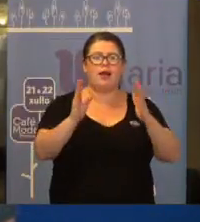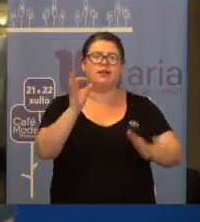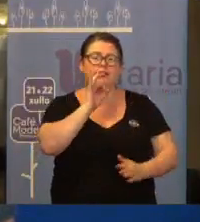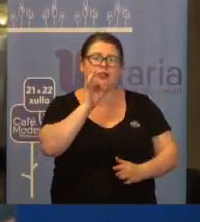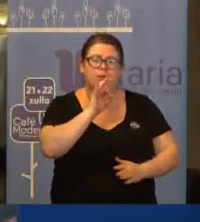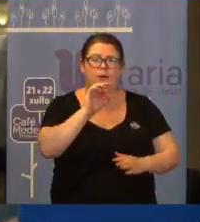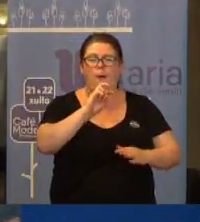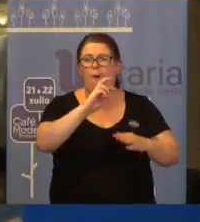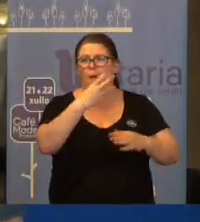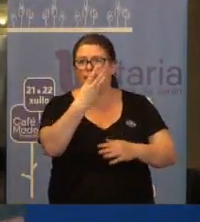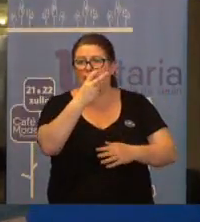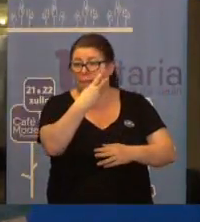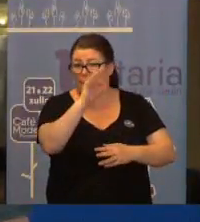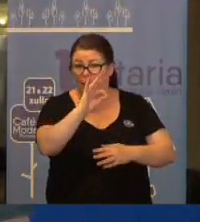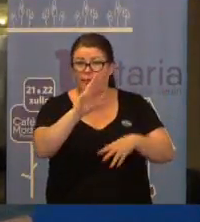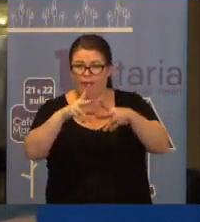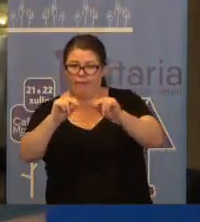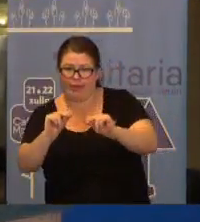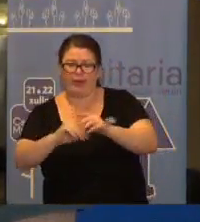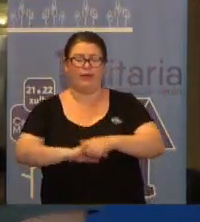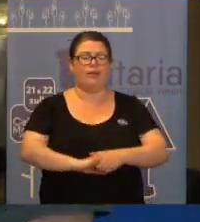XX. Hai aí